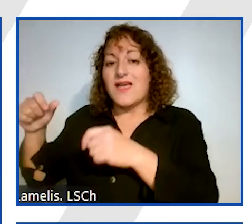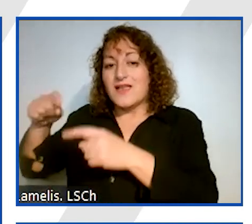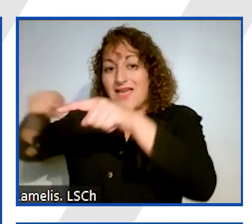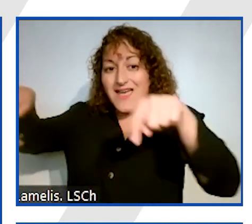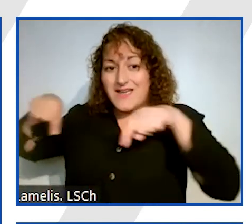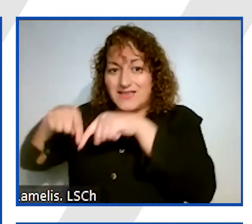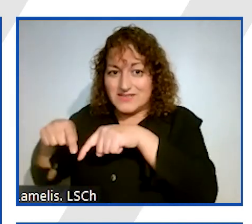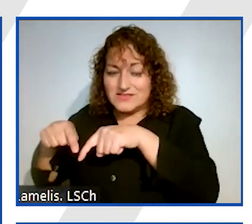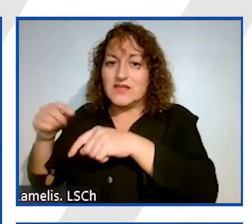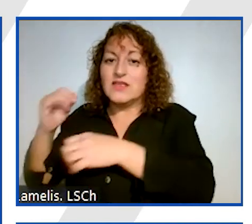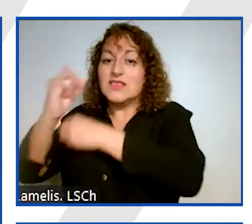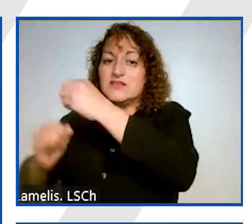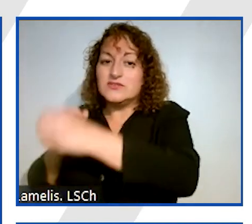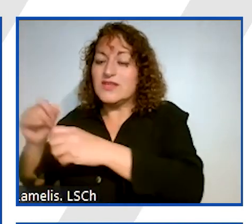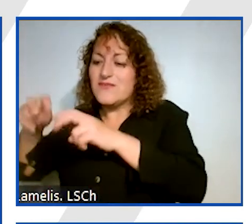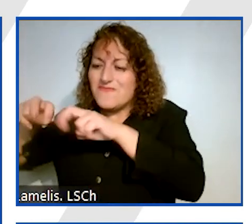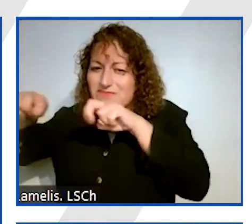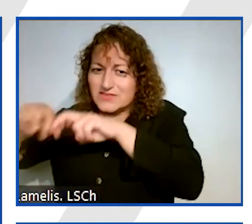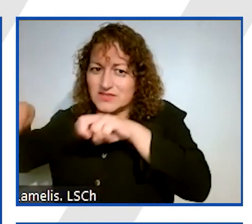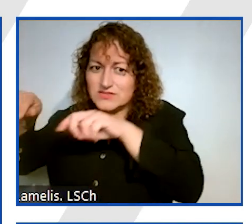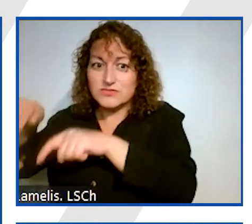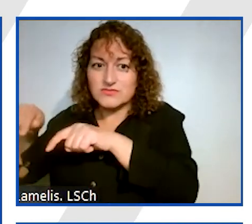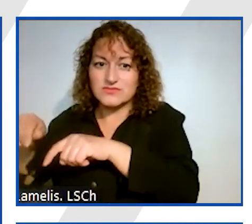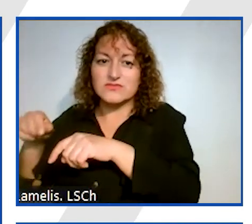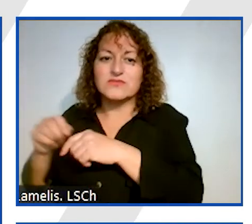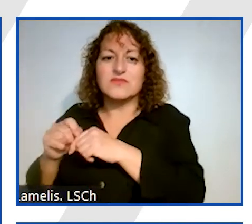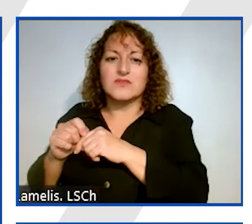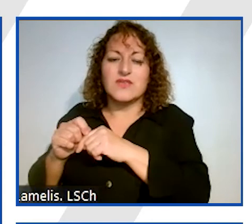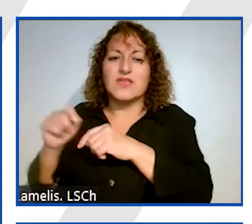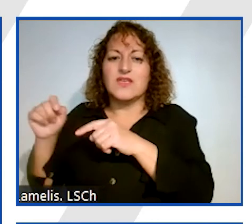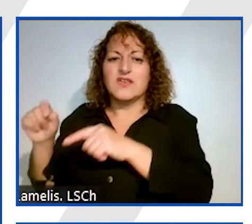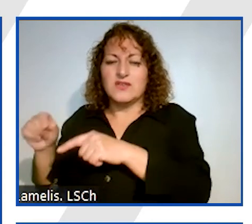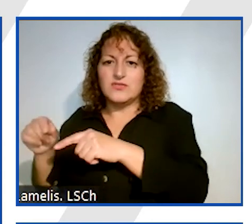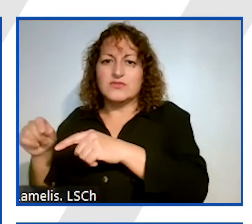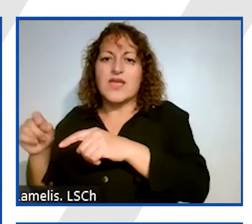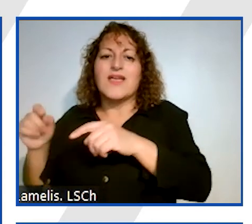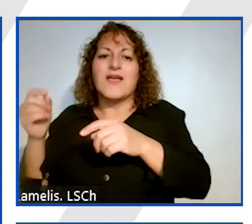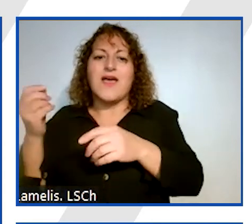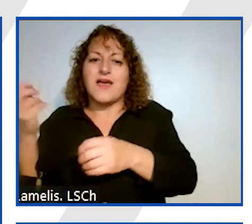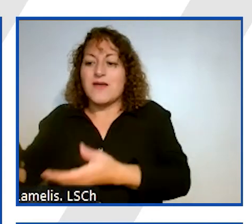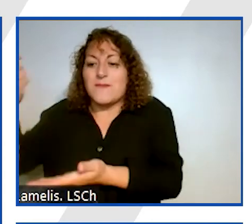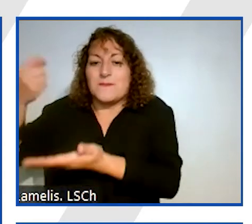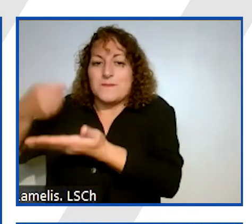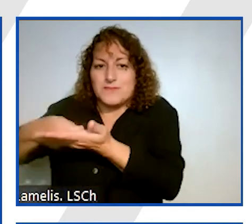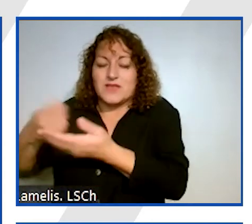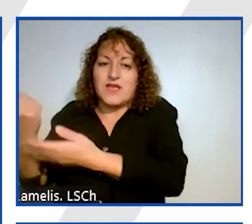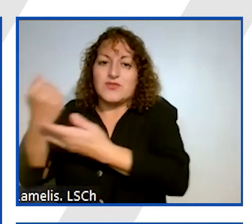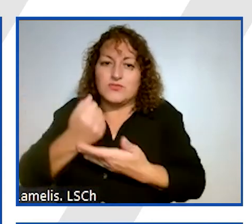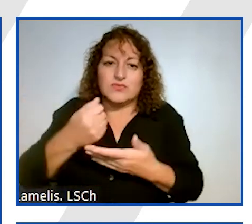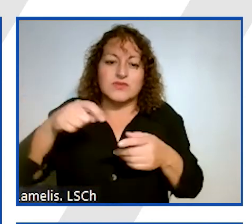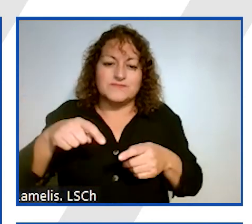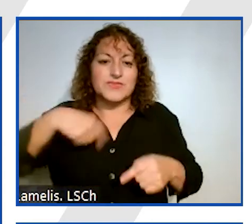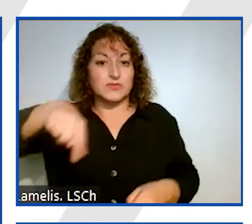ponerle rastreadores satelitales a estos animales. Que me preguntarán, ¿qué es un rastreador satelital? Es algo bastante pequeño, es